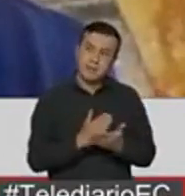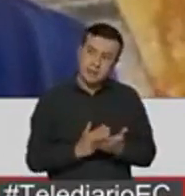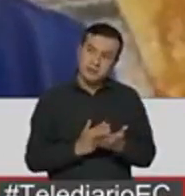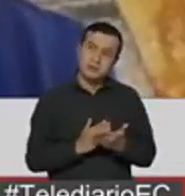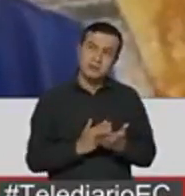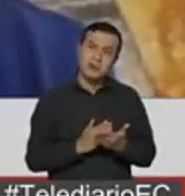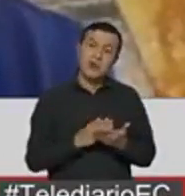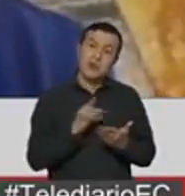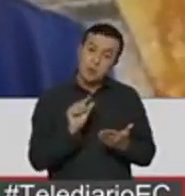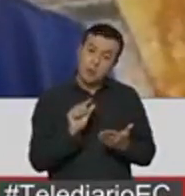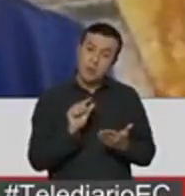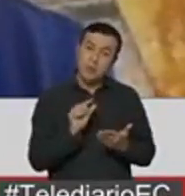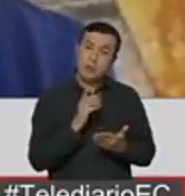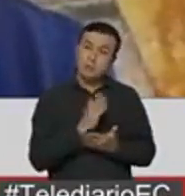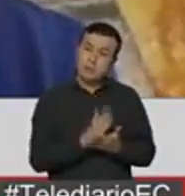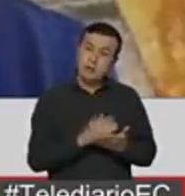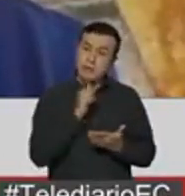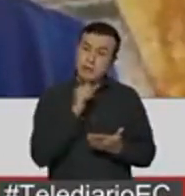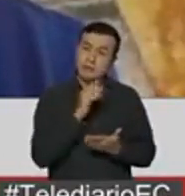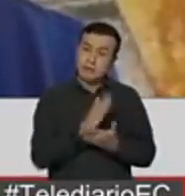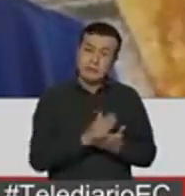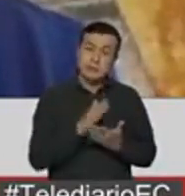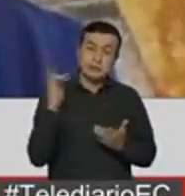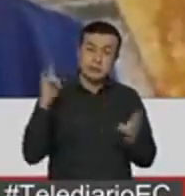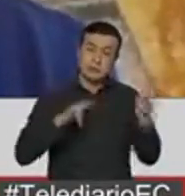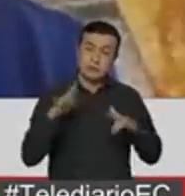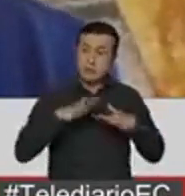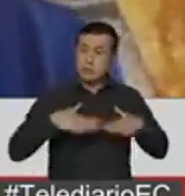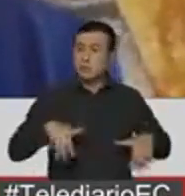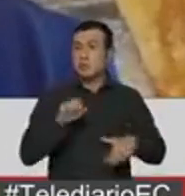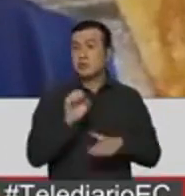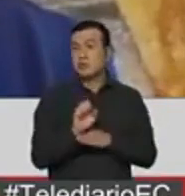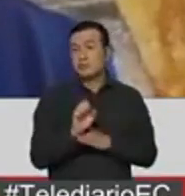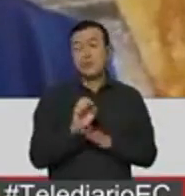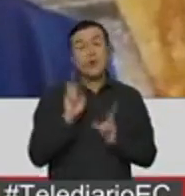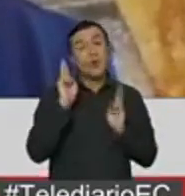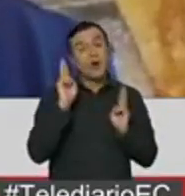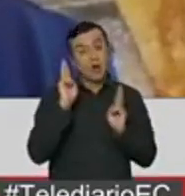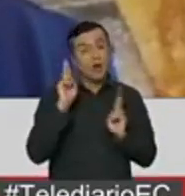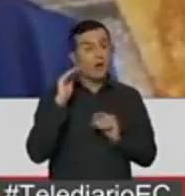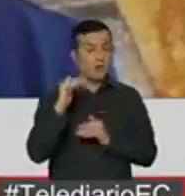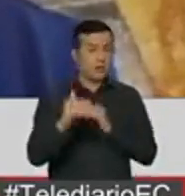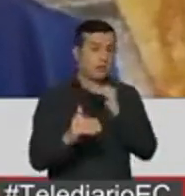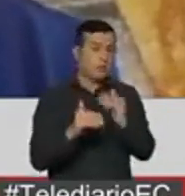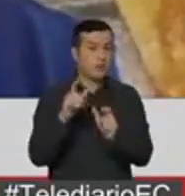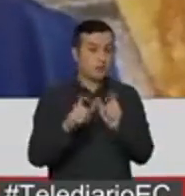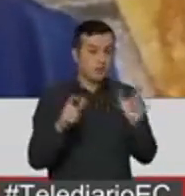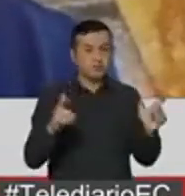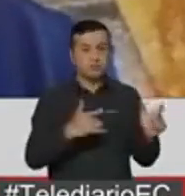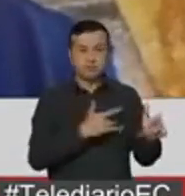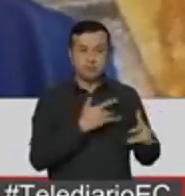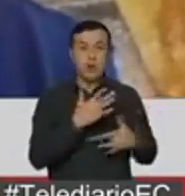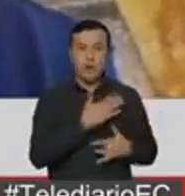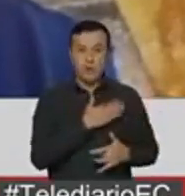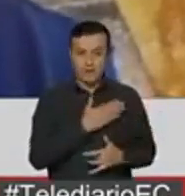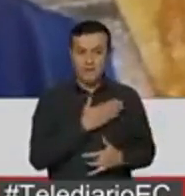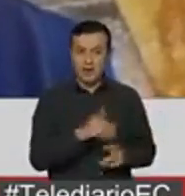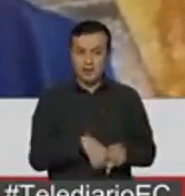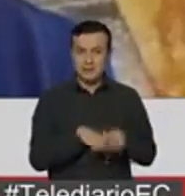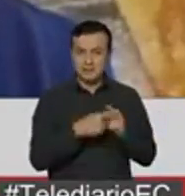Sigue siendo reducido para la conectividad del país, pero esperemos que la gente vaya teniendo confianza y vaya empezando a